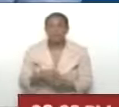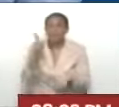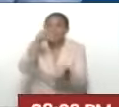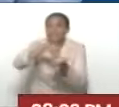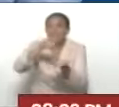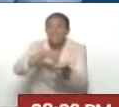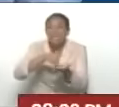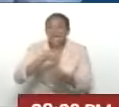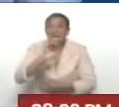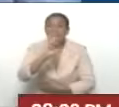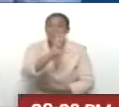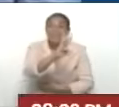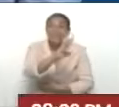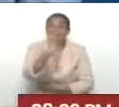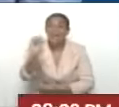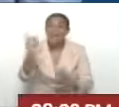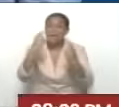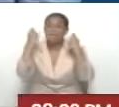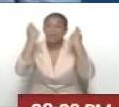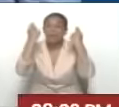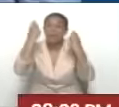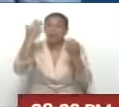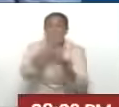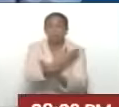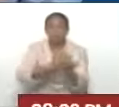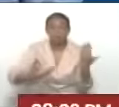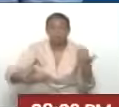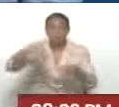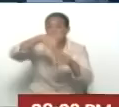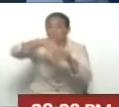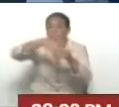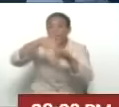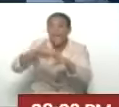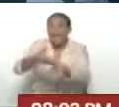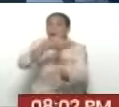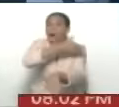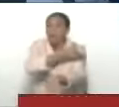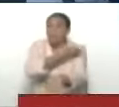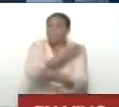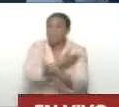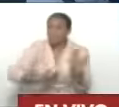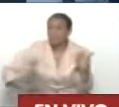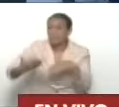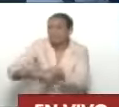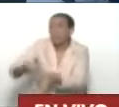participado en 30 campañas electorales anteriores a esta.